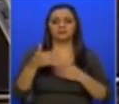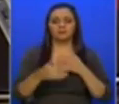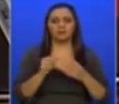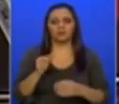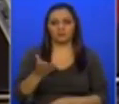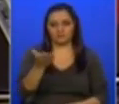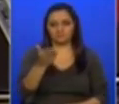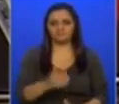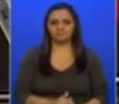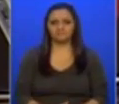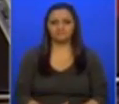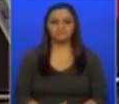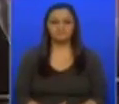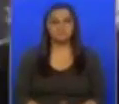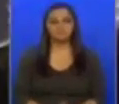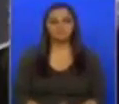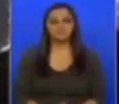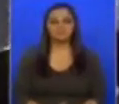sucedió. Adelante.